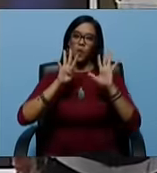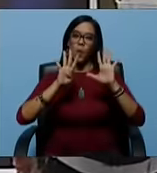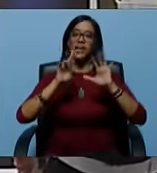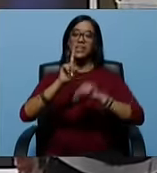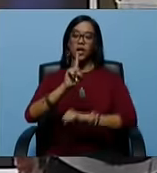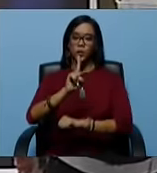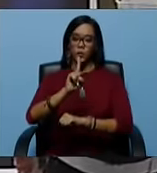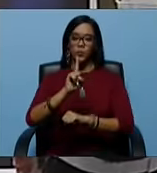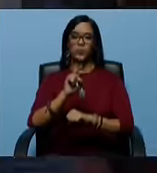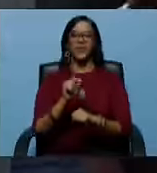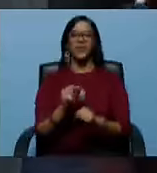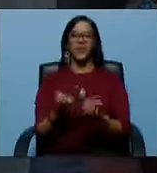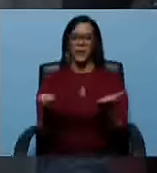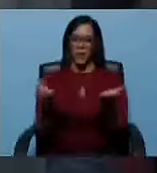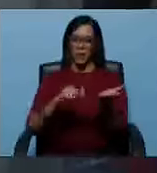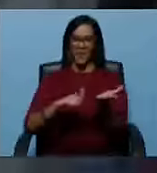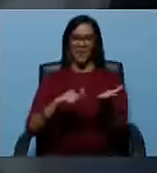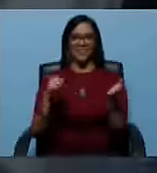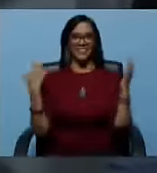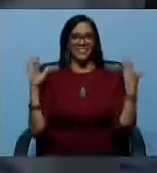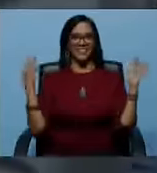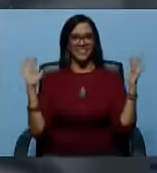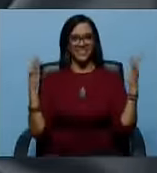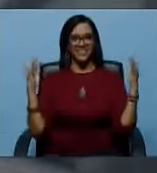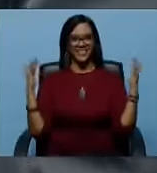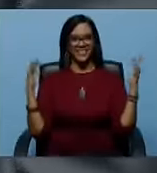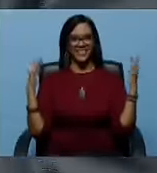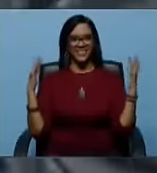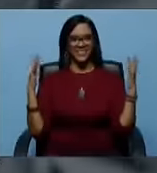491 de Con el Mazo Dando.